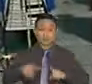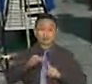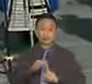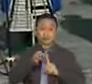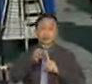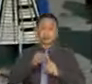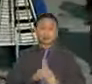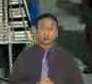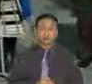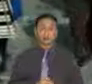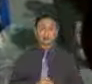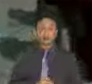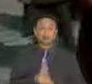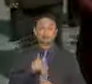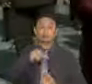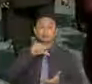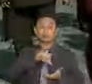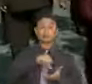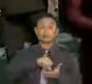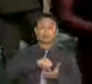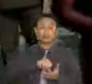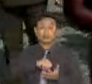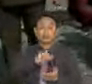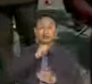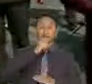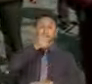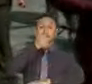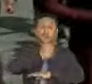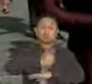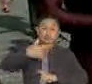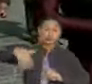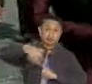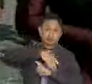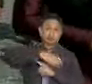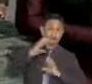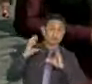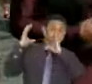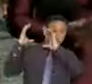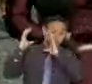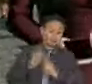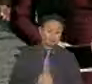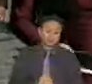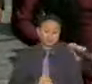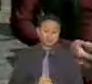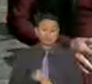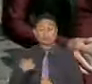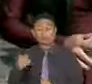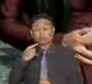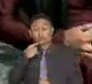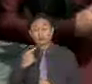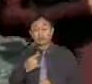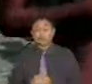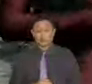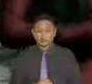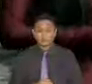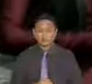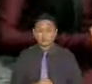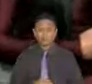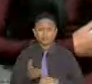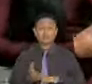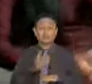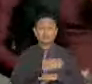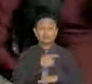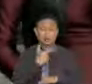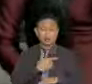precisamente de la ciudad capital en la plaza de San Francisco me decía usted Jorge simbaña me decía que ustedes habían tenido